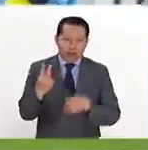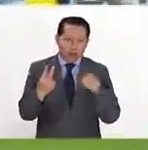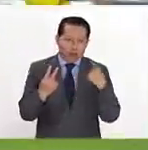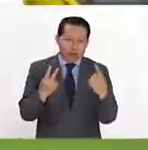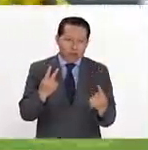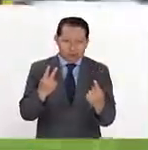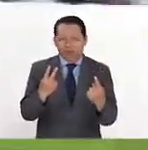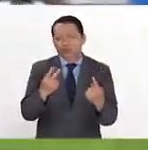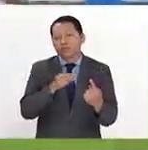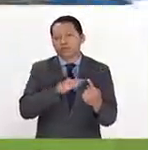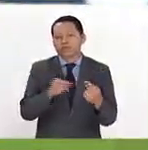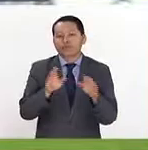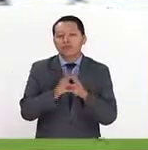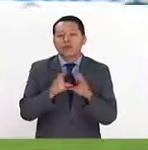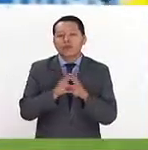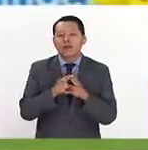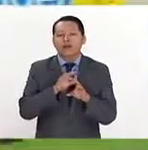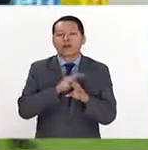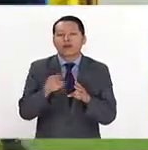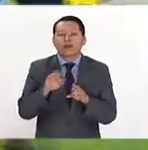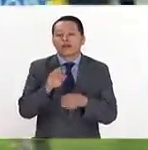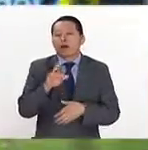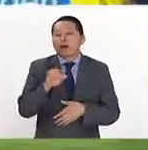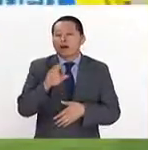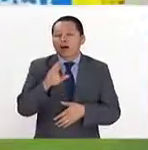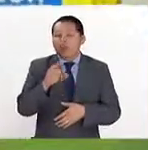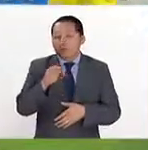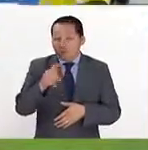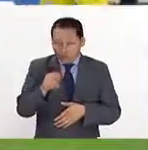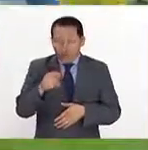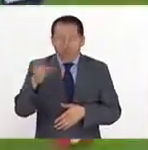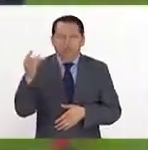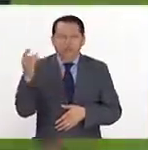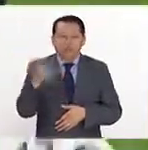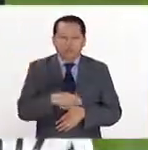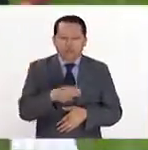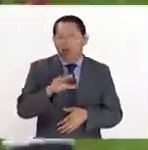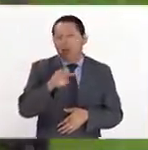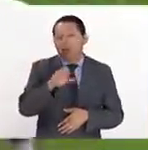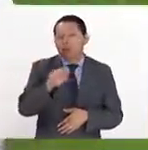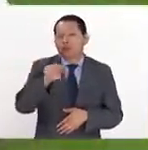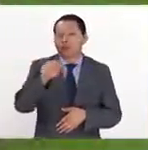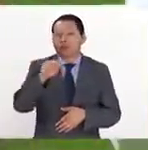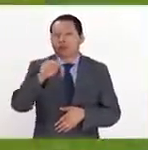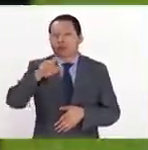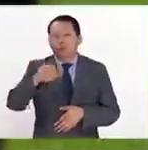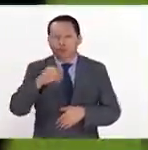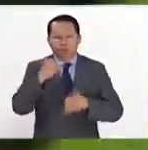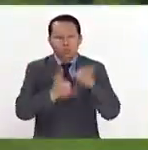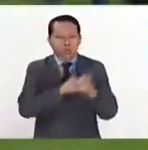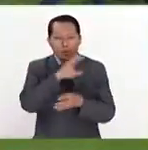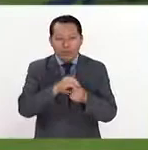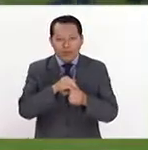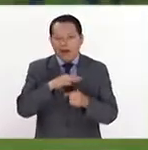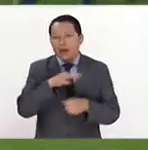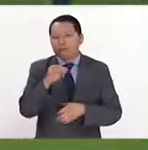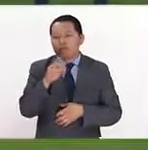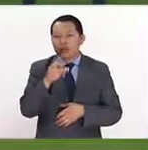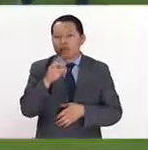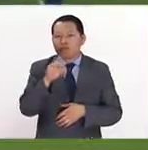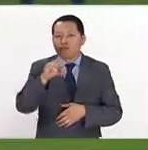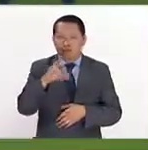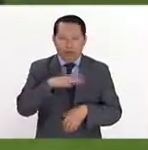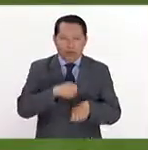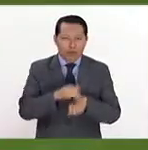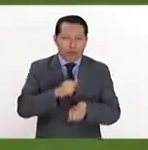2-1 hacía el gol para que el Frankfurt le ganara al Leipzig. Carlos Salcedo jugó todo el partido. El Frankfurt es